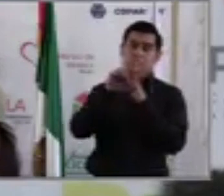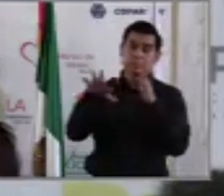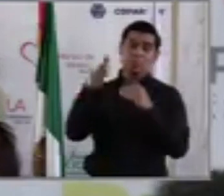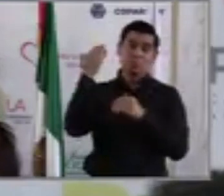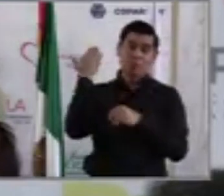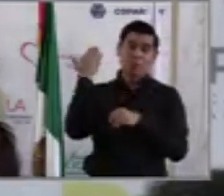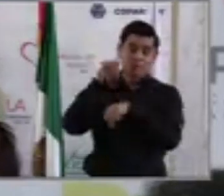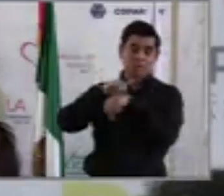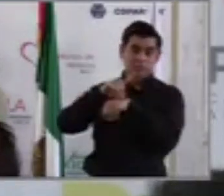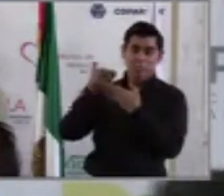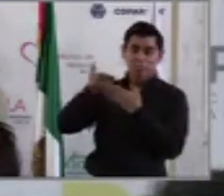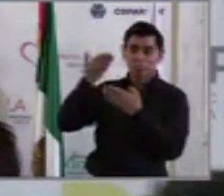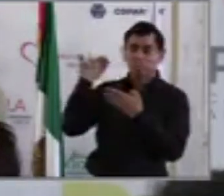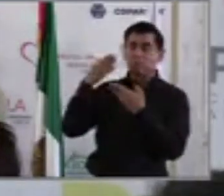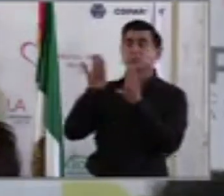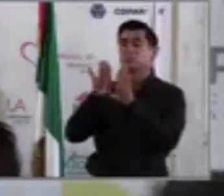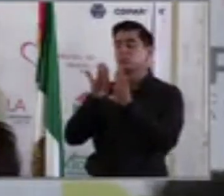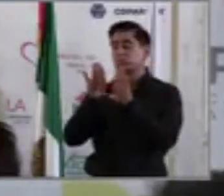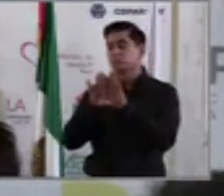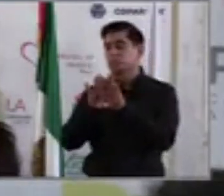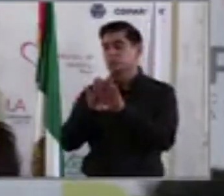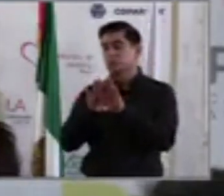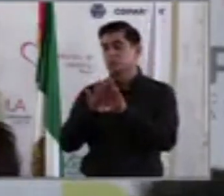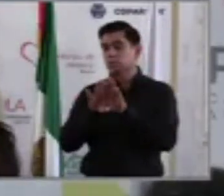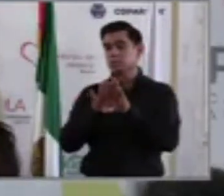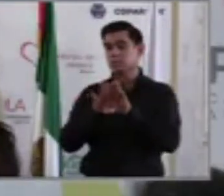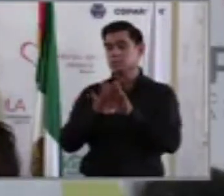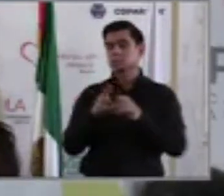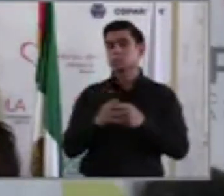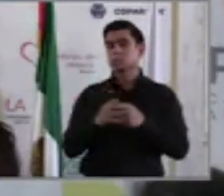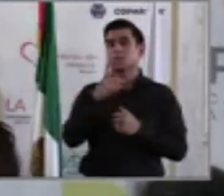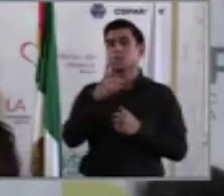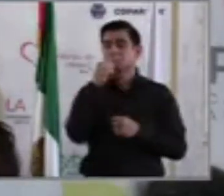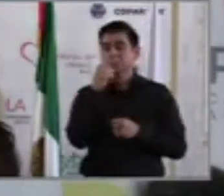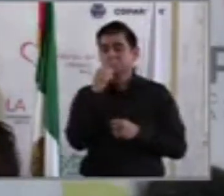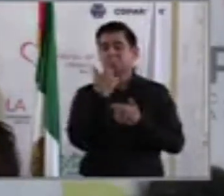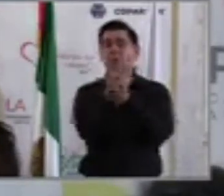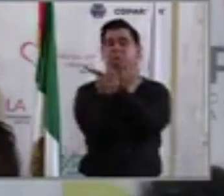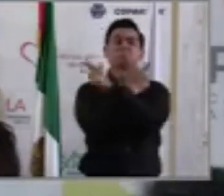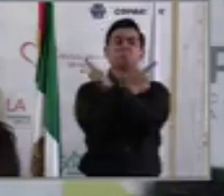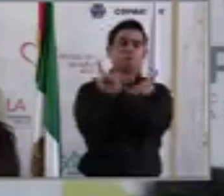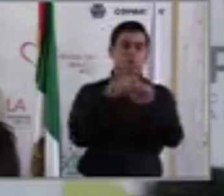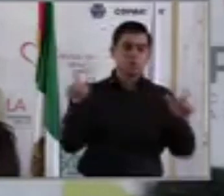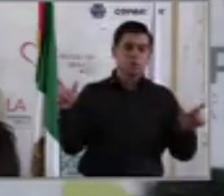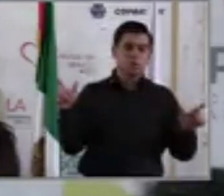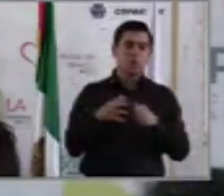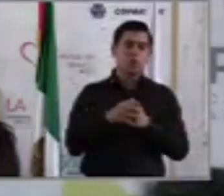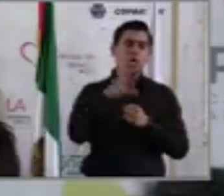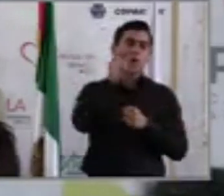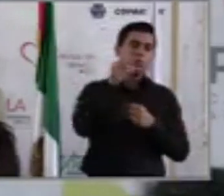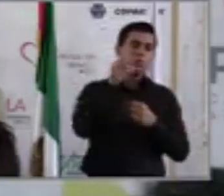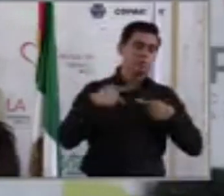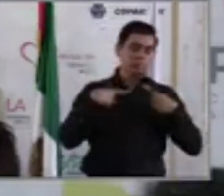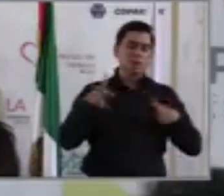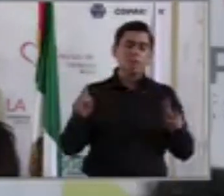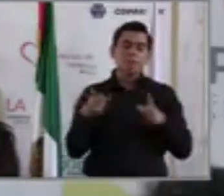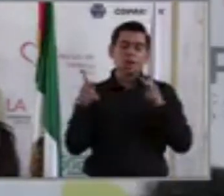días de cómo alguien que ejerce con libertad el comercio en esta